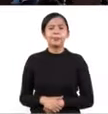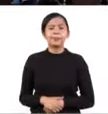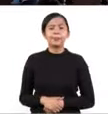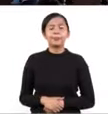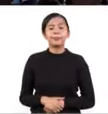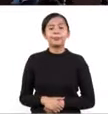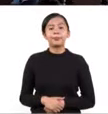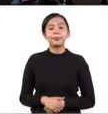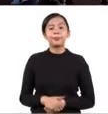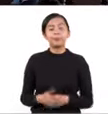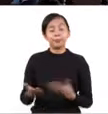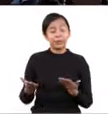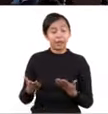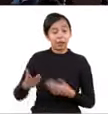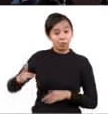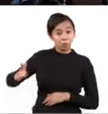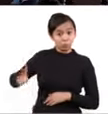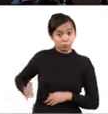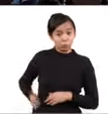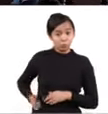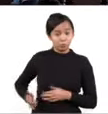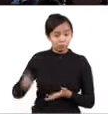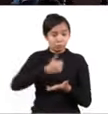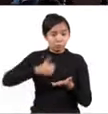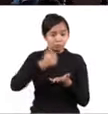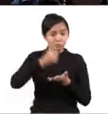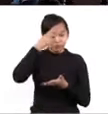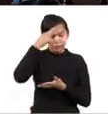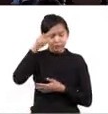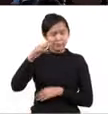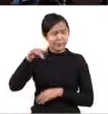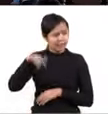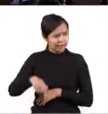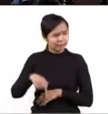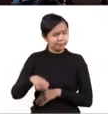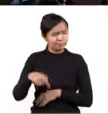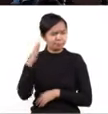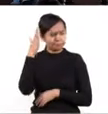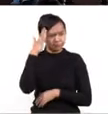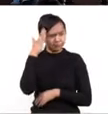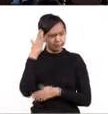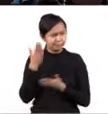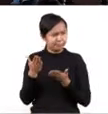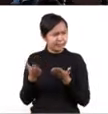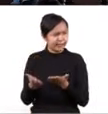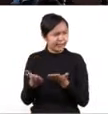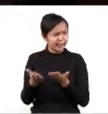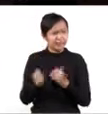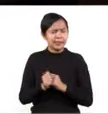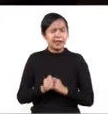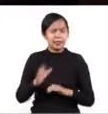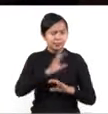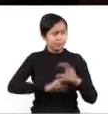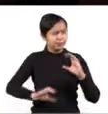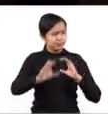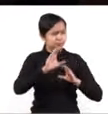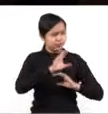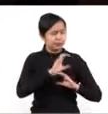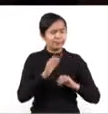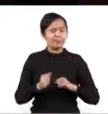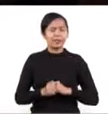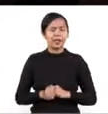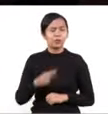Para el gobierno de la Ciudad de México, encabezado por la doctora Claudia Sheinbaum, es un gran gusto